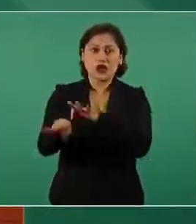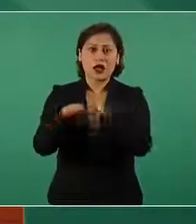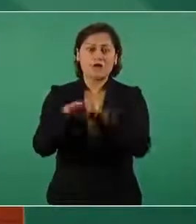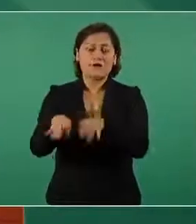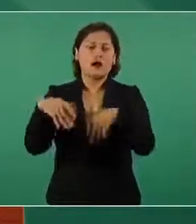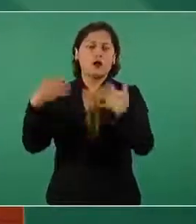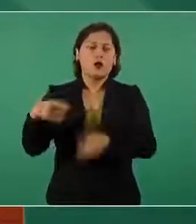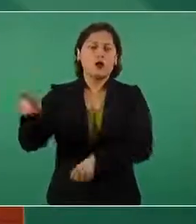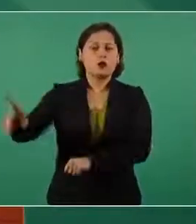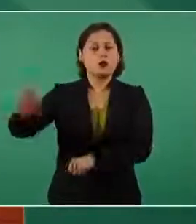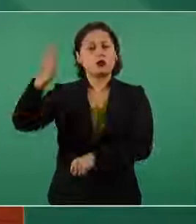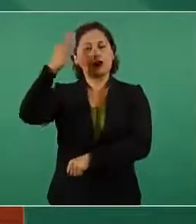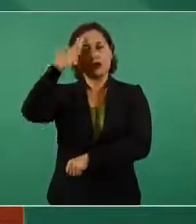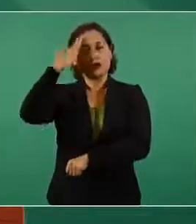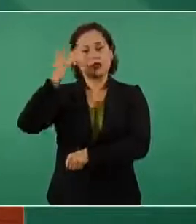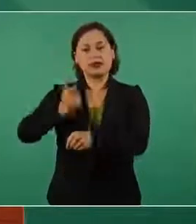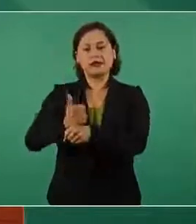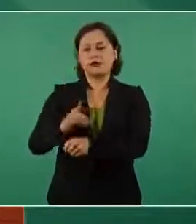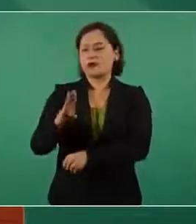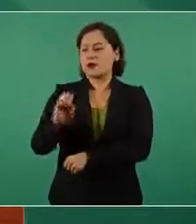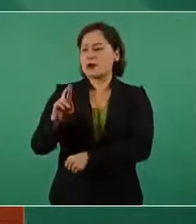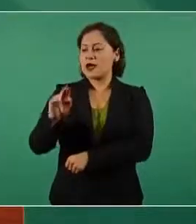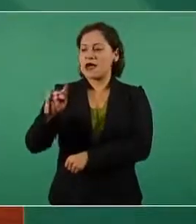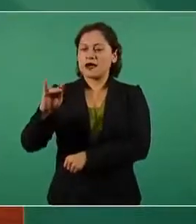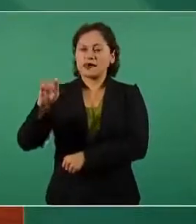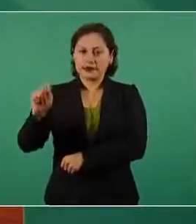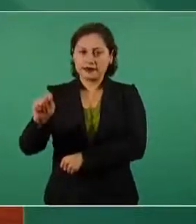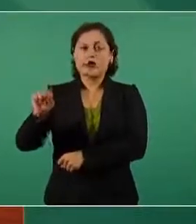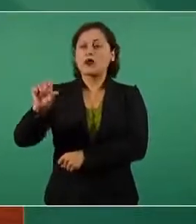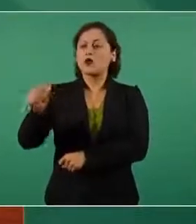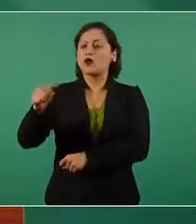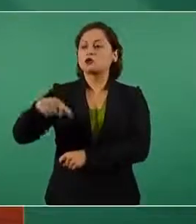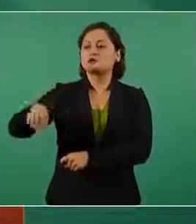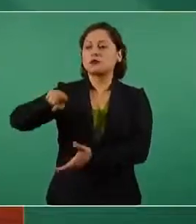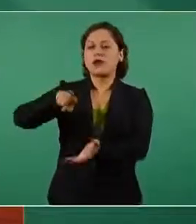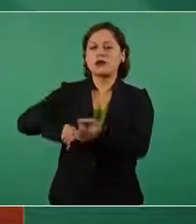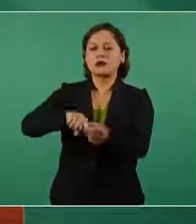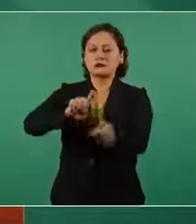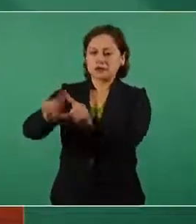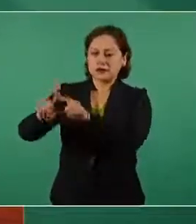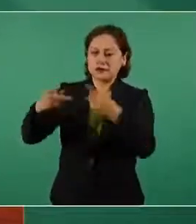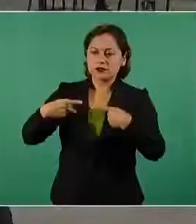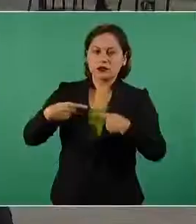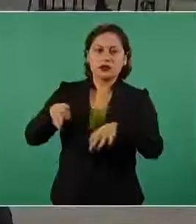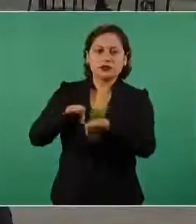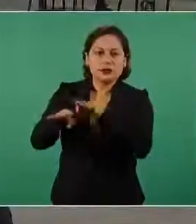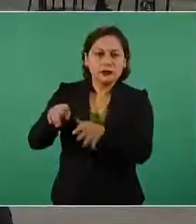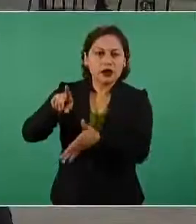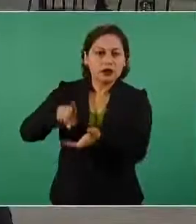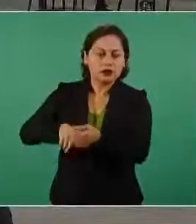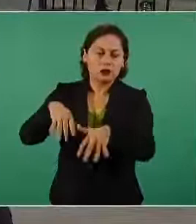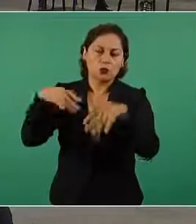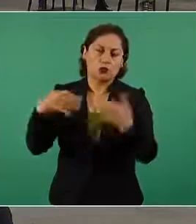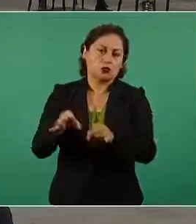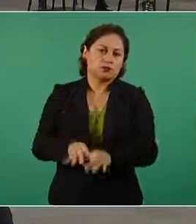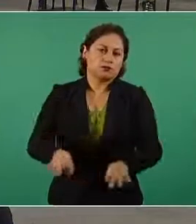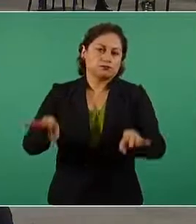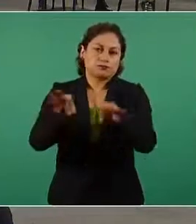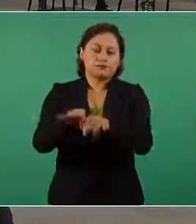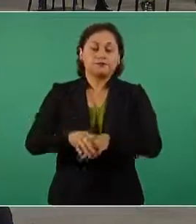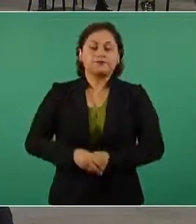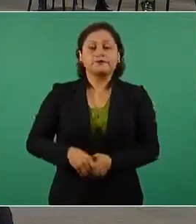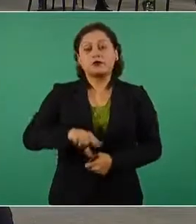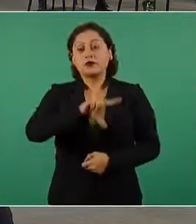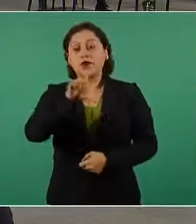por el licenciado Bartlett, y de todos los trabajadores de esta comisión tan importante. El restablecimiento de la